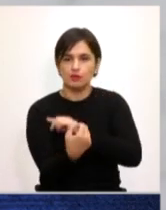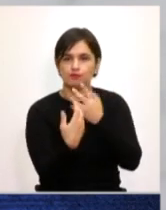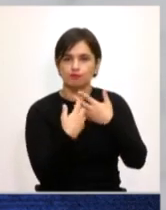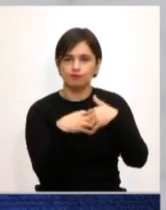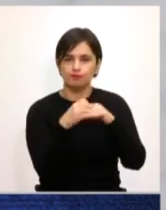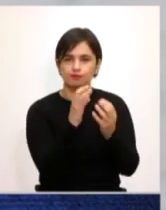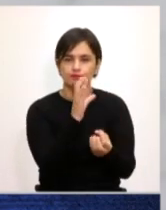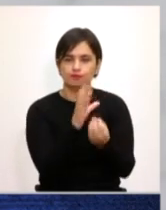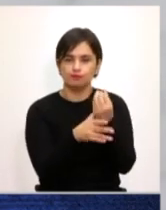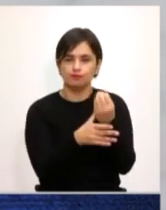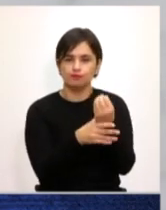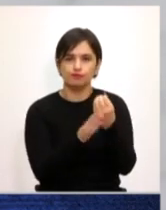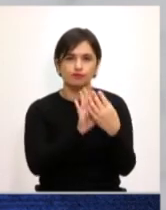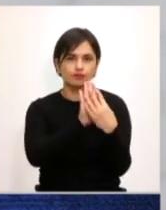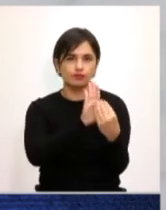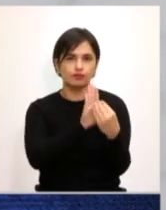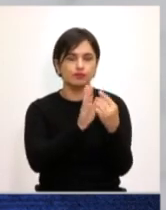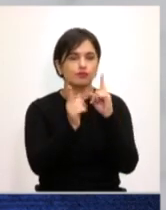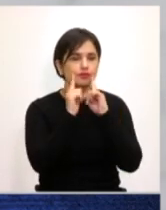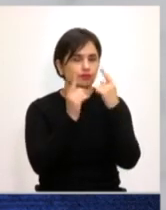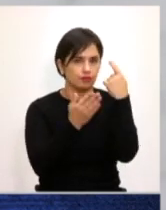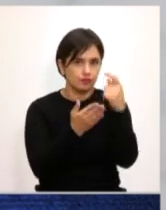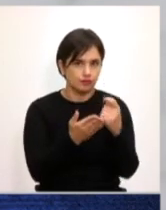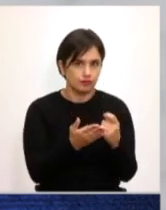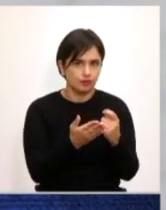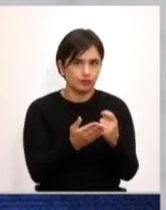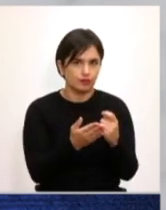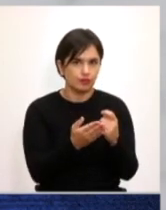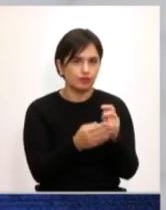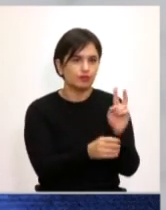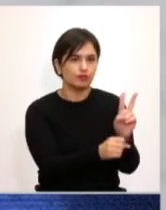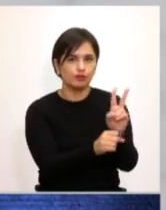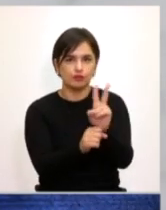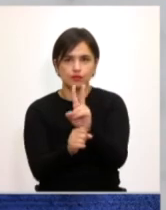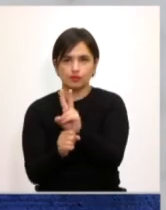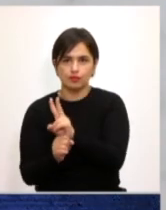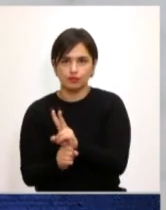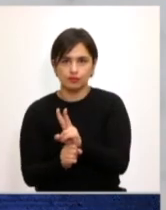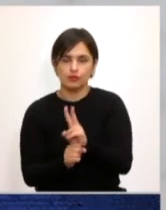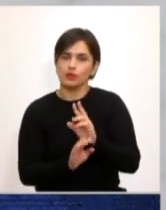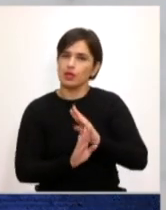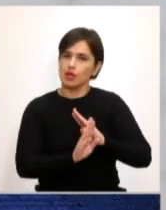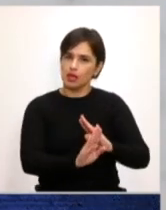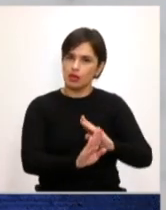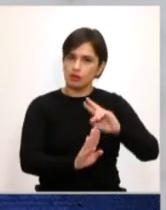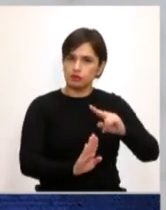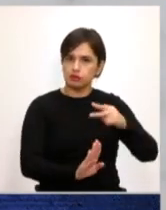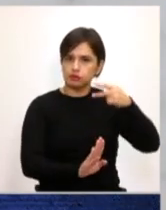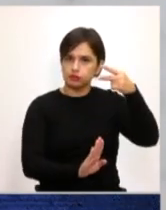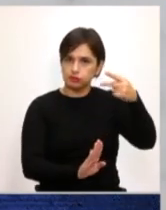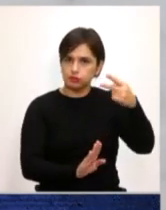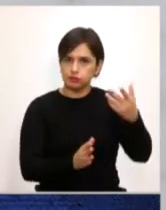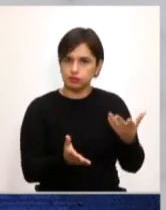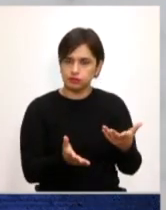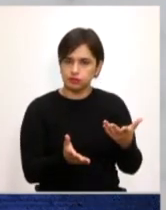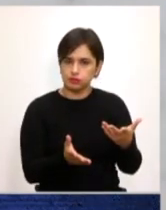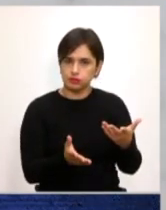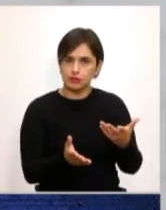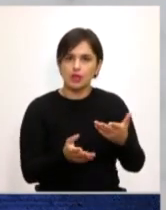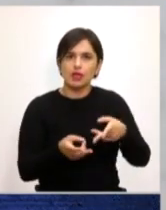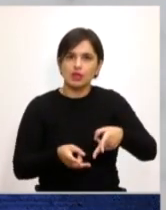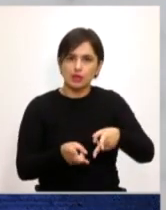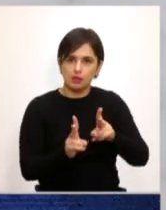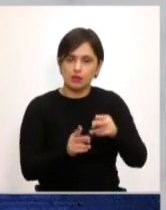moderniza los modelos de evaluación de nuestros profesores, evitando la duplicidad de estos y